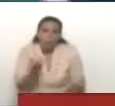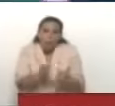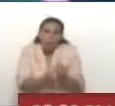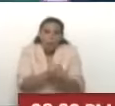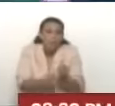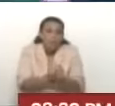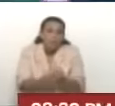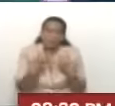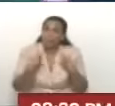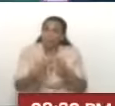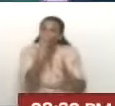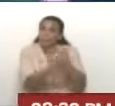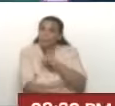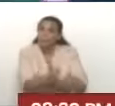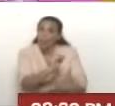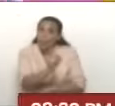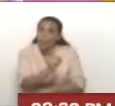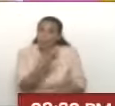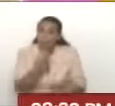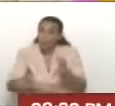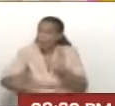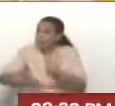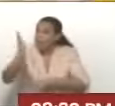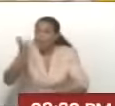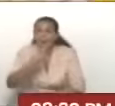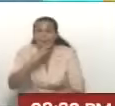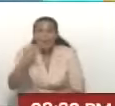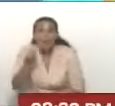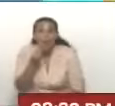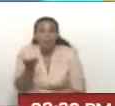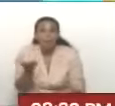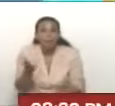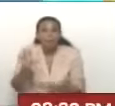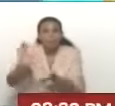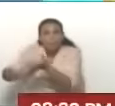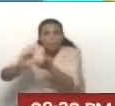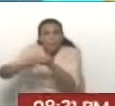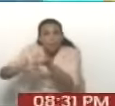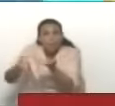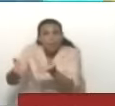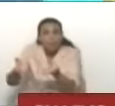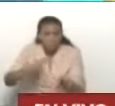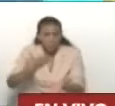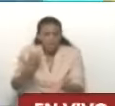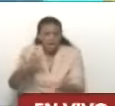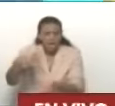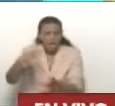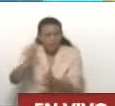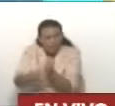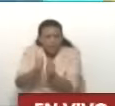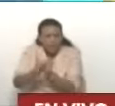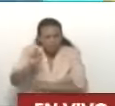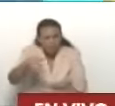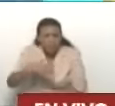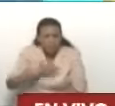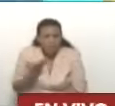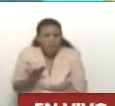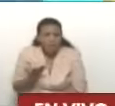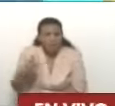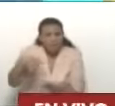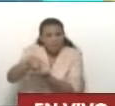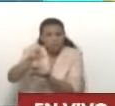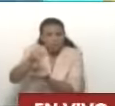puede ir sin llevar la cama completa. No me puedo ir sin cobrar. Además, Silita, mira. ¿Ah? ¿Tú quieres tu quesito allí? Tu